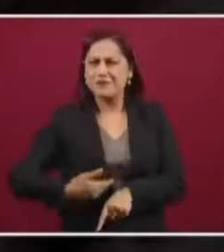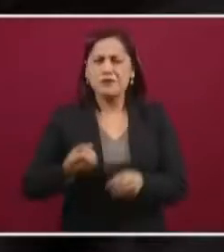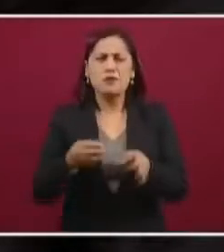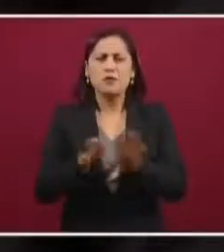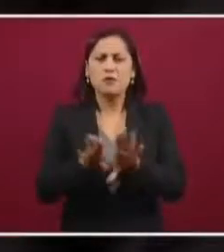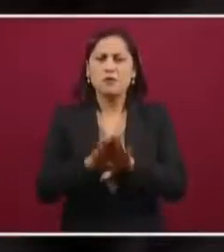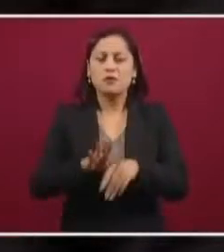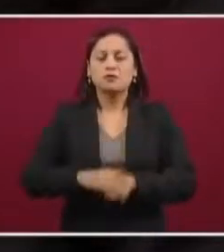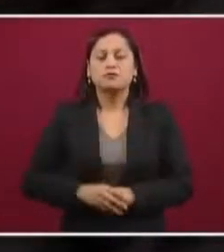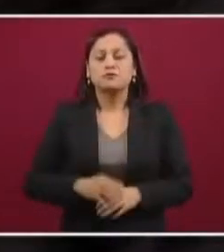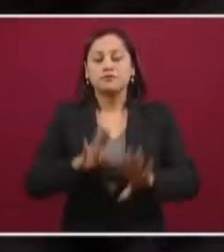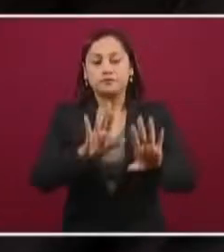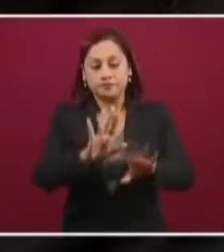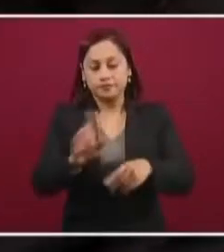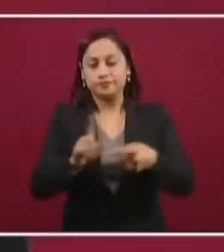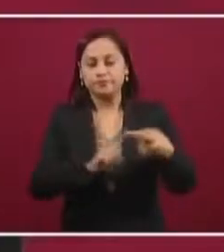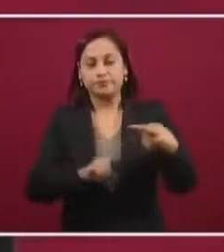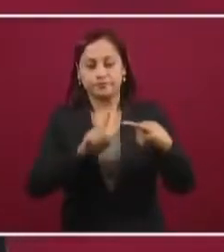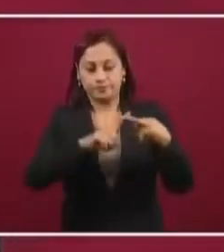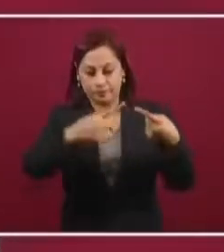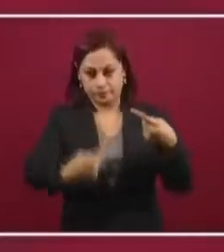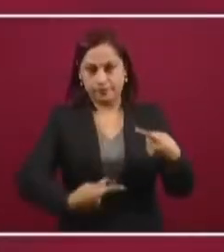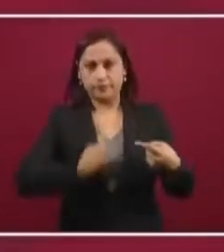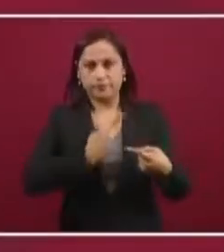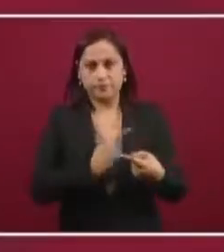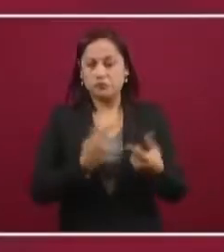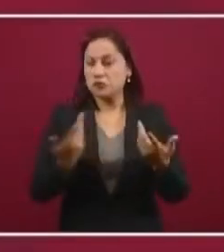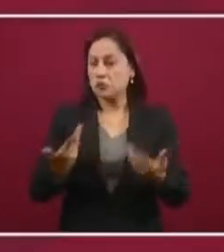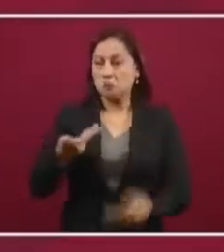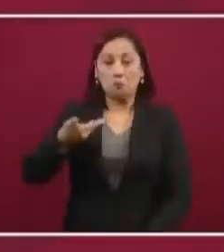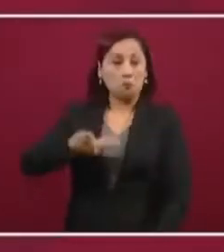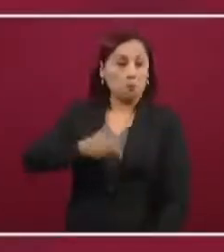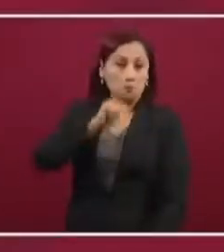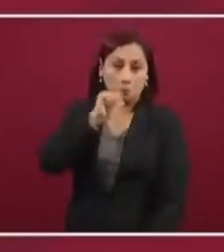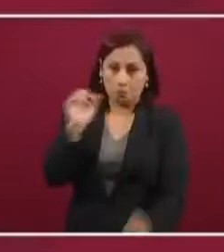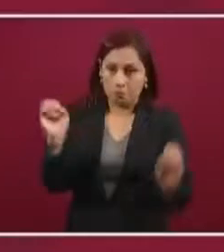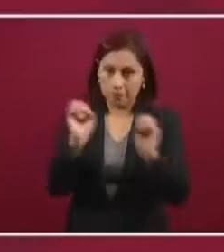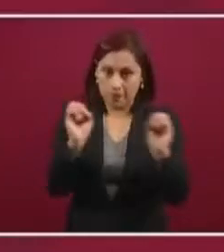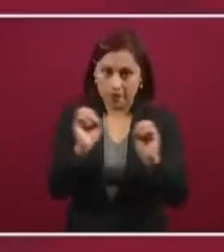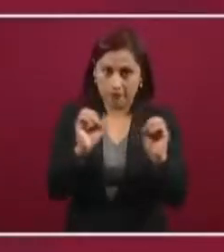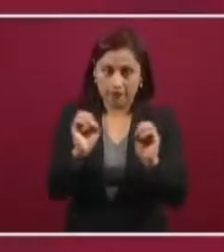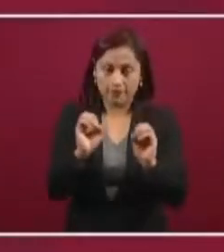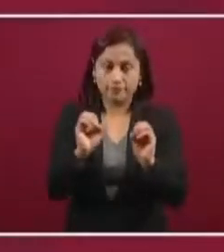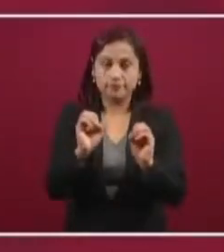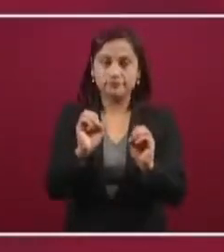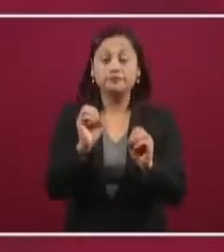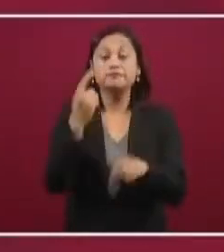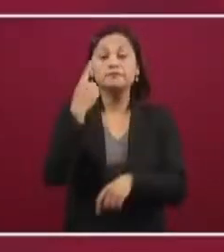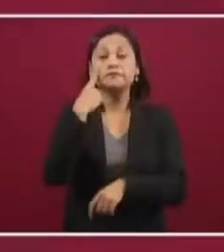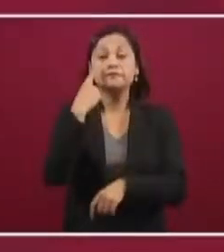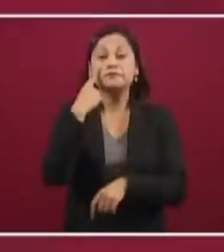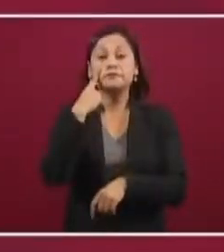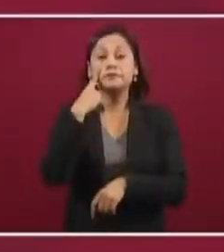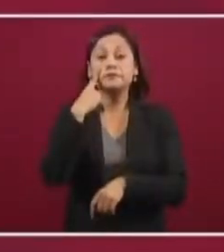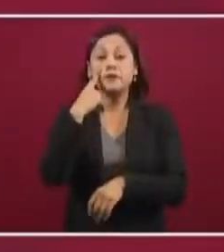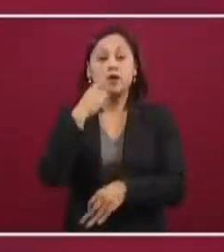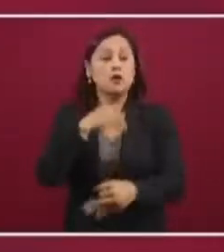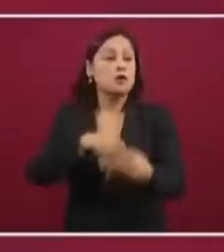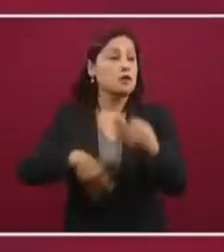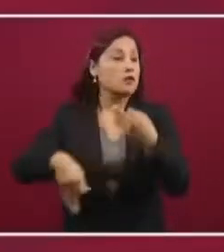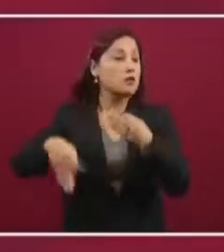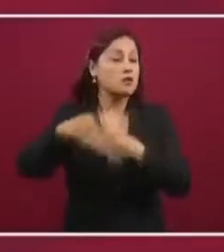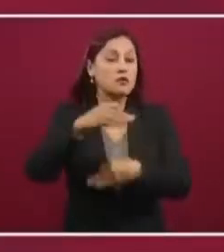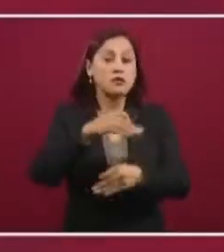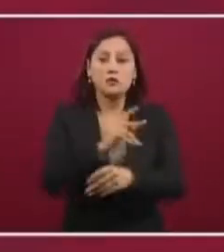ninguna solicitud y todos los elementos de la Policía Federal van a ser